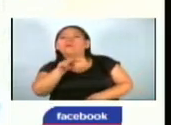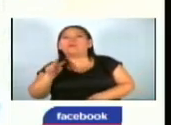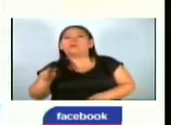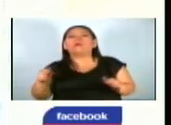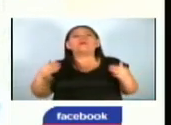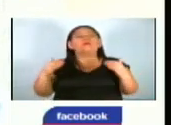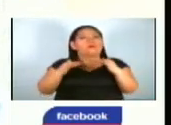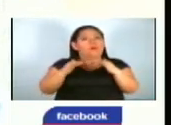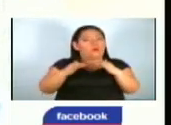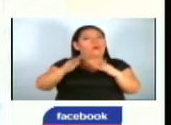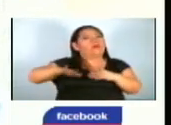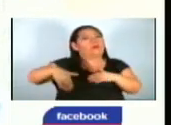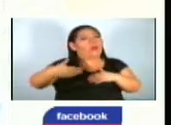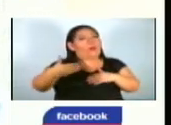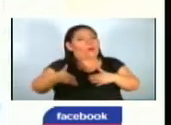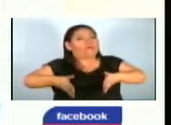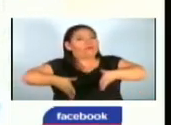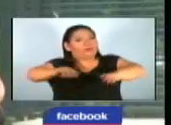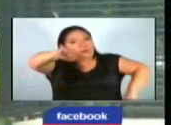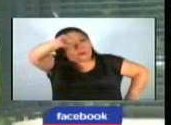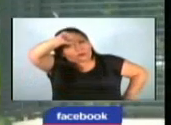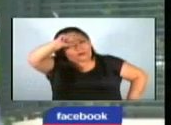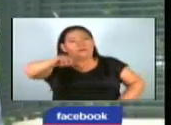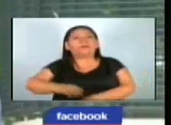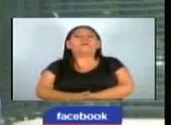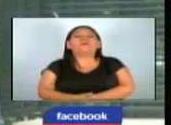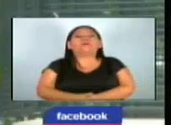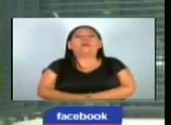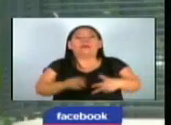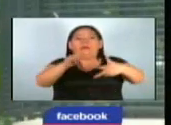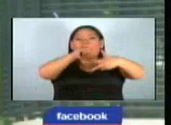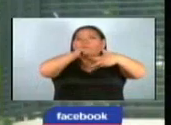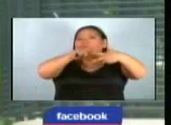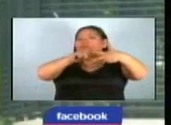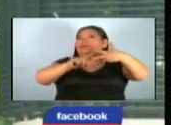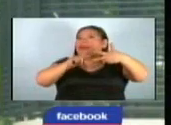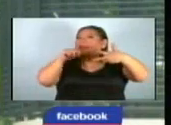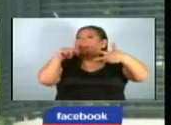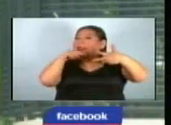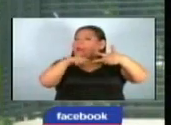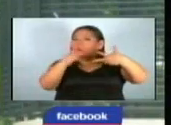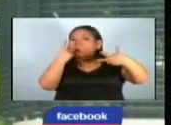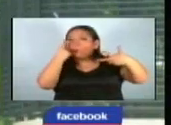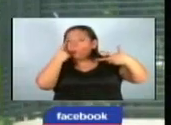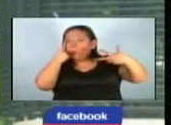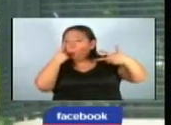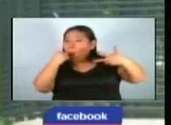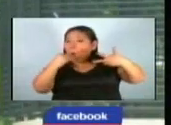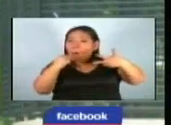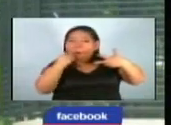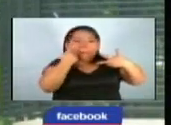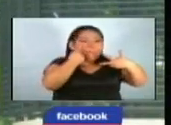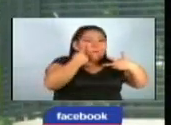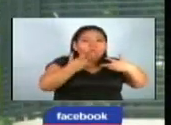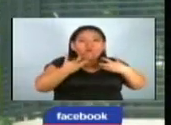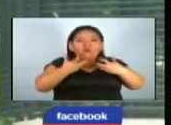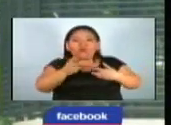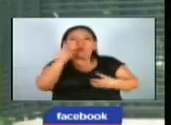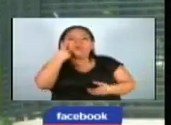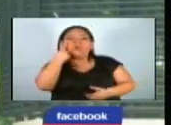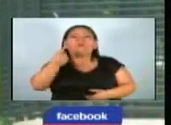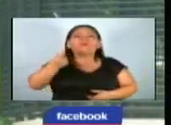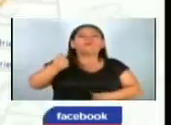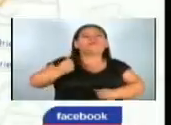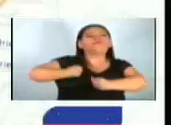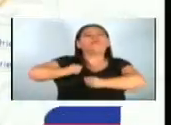continúa después a convertirse en la avenida Cuscatlán. Esas son las tres arterias que van a tener una fuerte intervención también de elementos de